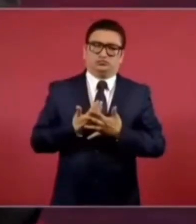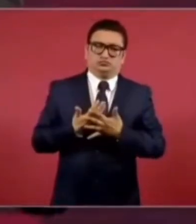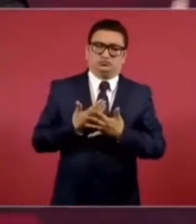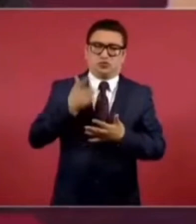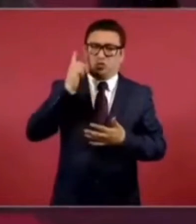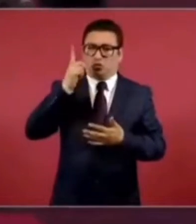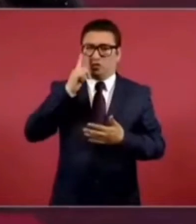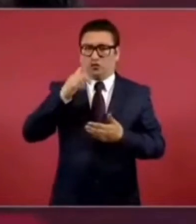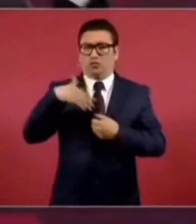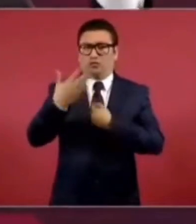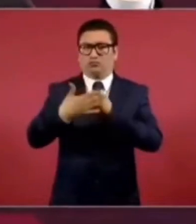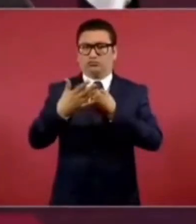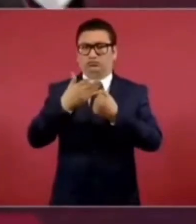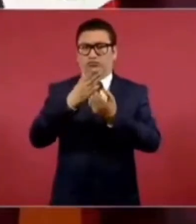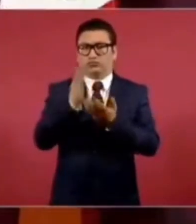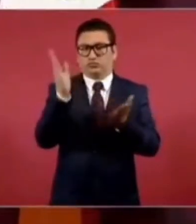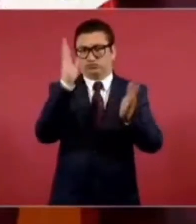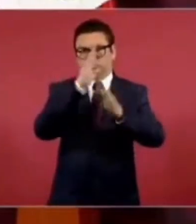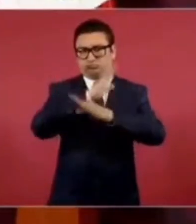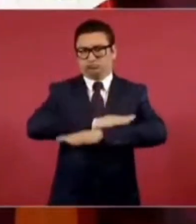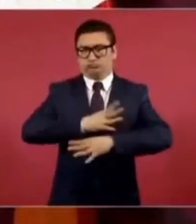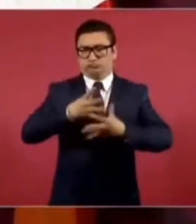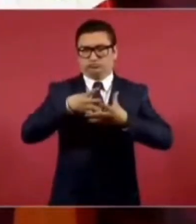resuelva que